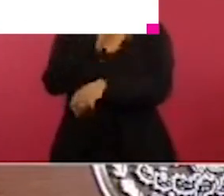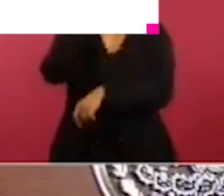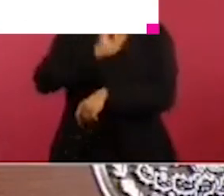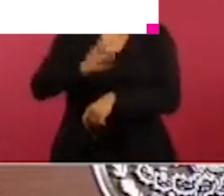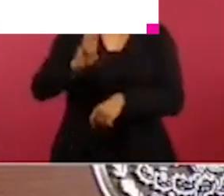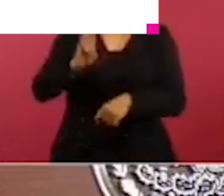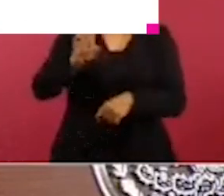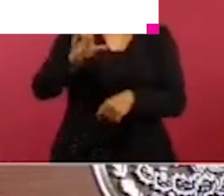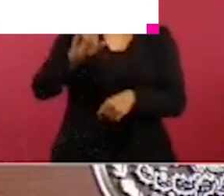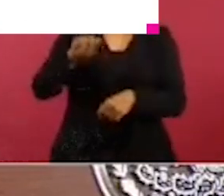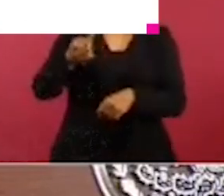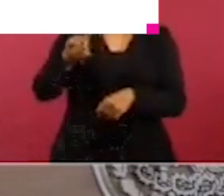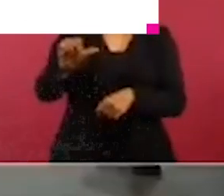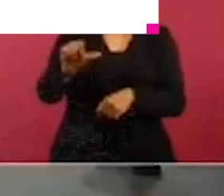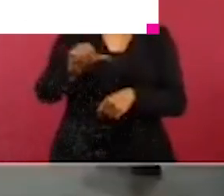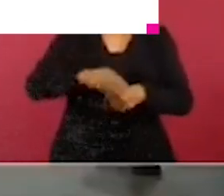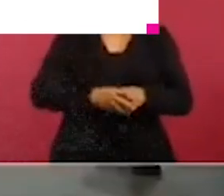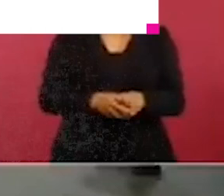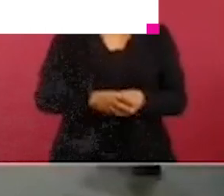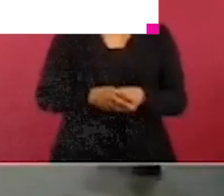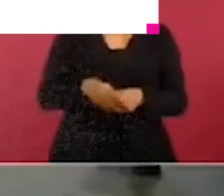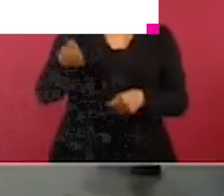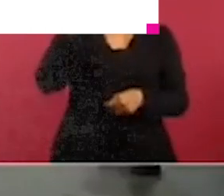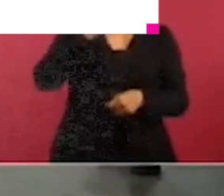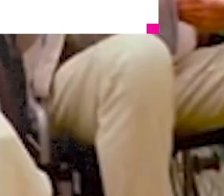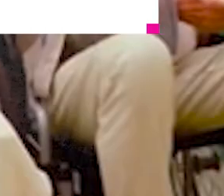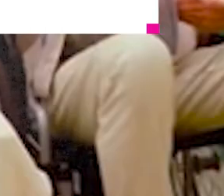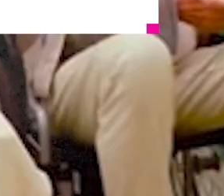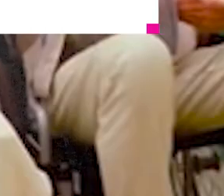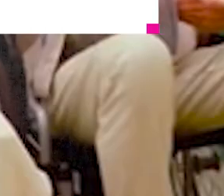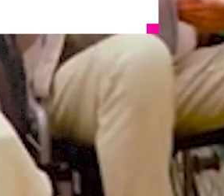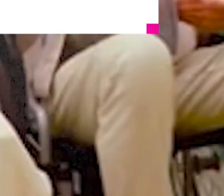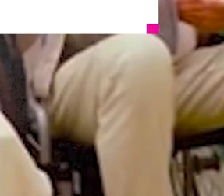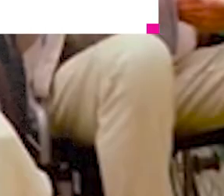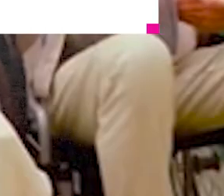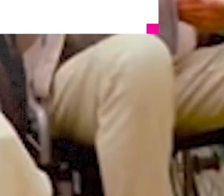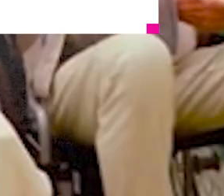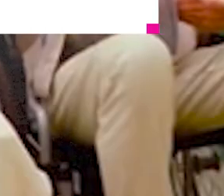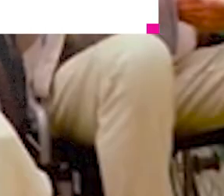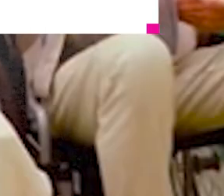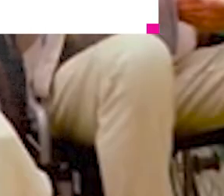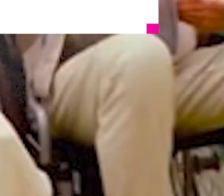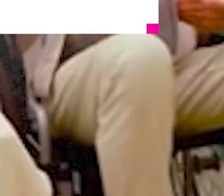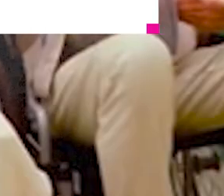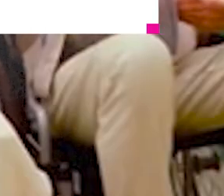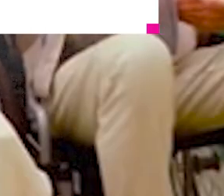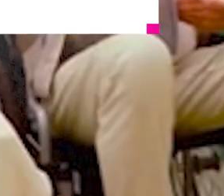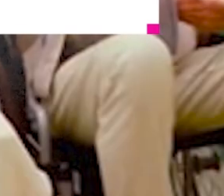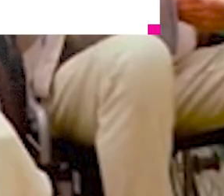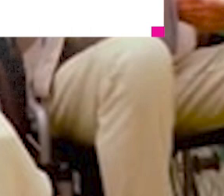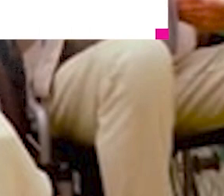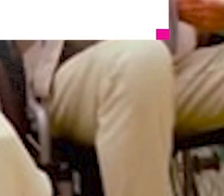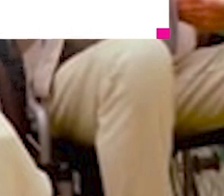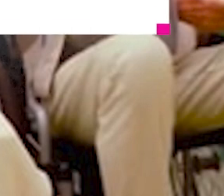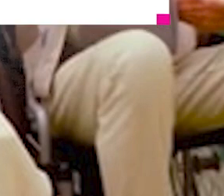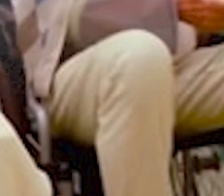actualmente se encuentra preso en el penal de Puente Grande. Y es que dijo que ya está muy grande y se encuentra delicado de salud,